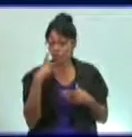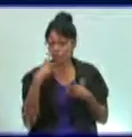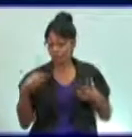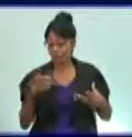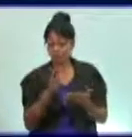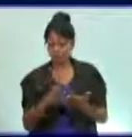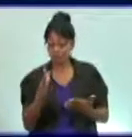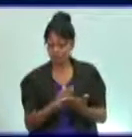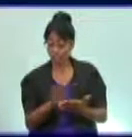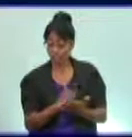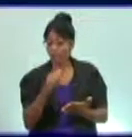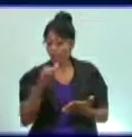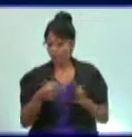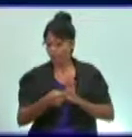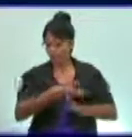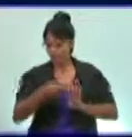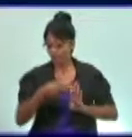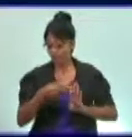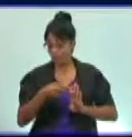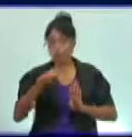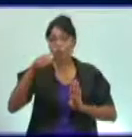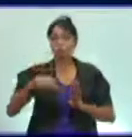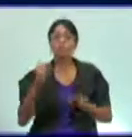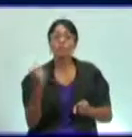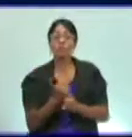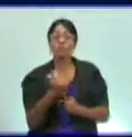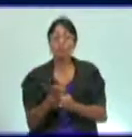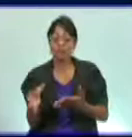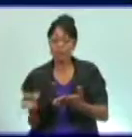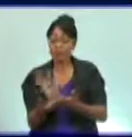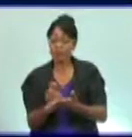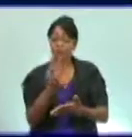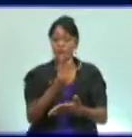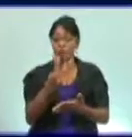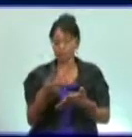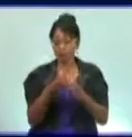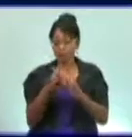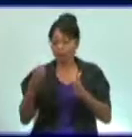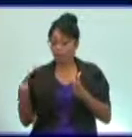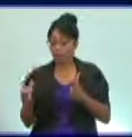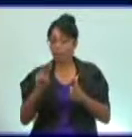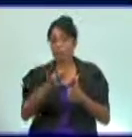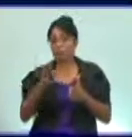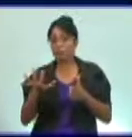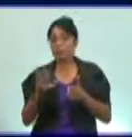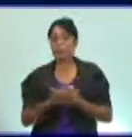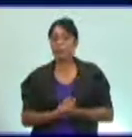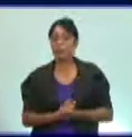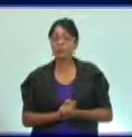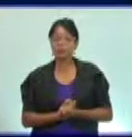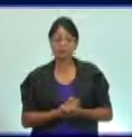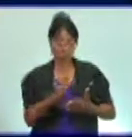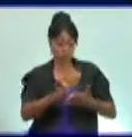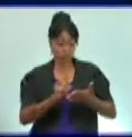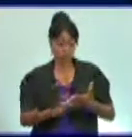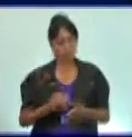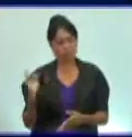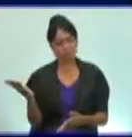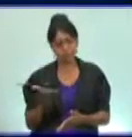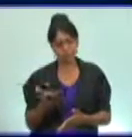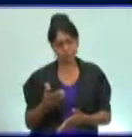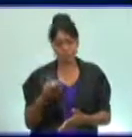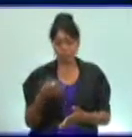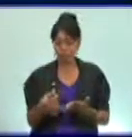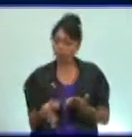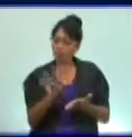asignatura, que en esta ocasión vamos a trabajar desde las páginas 22 a la página 25. Vamos a anotar entonces rápidamente estas